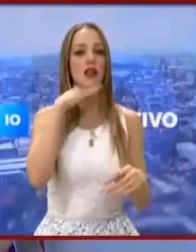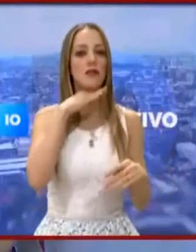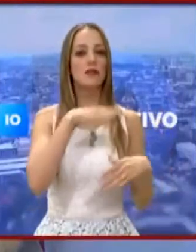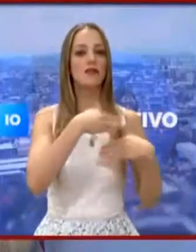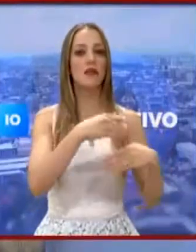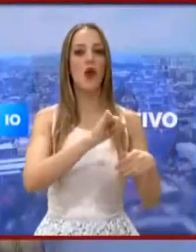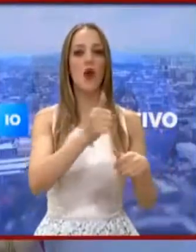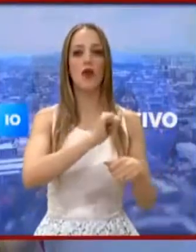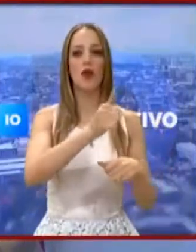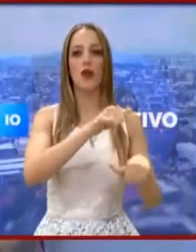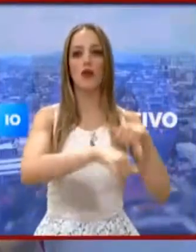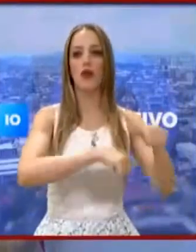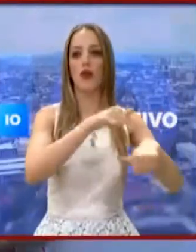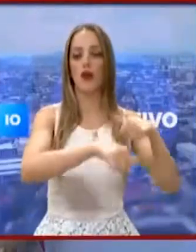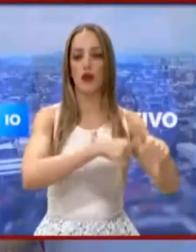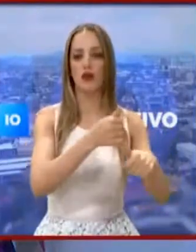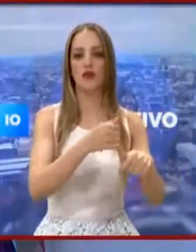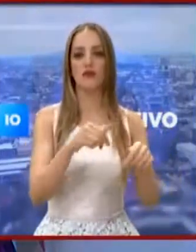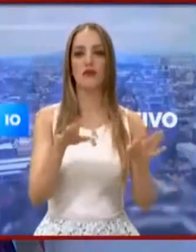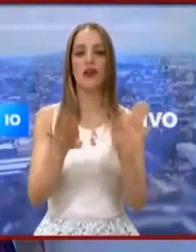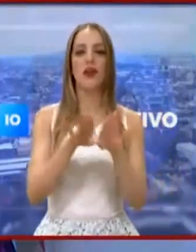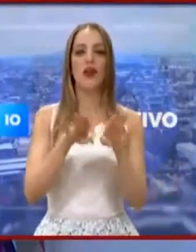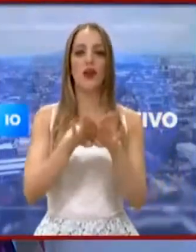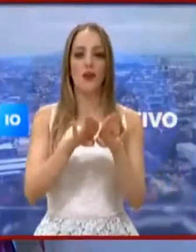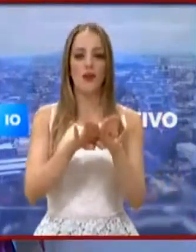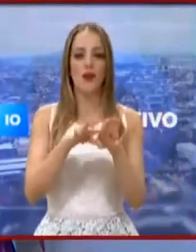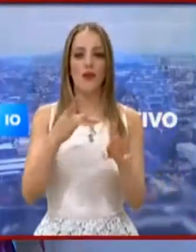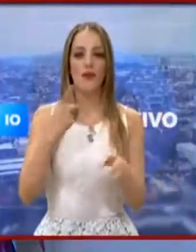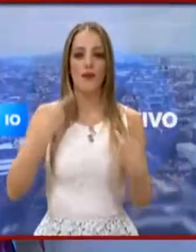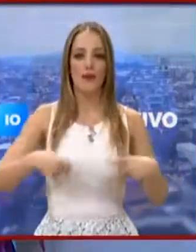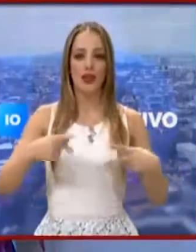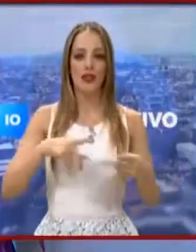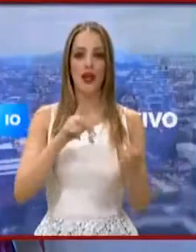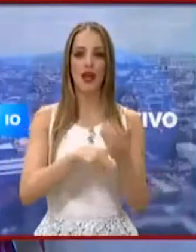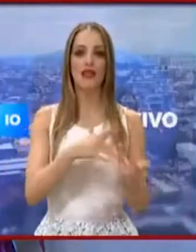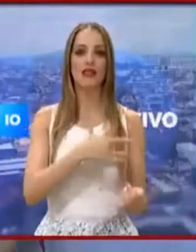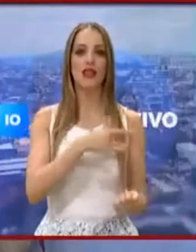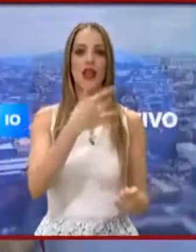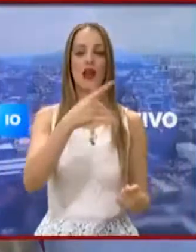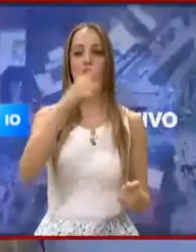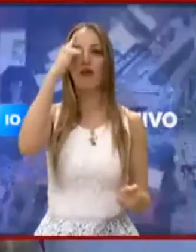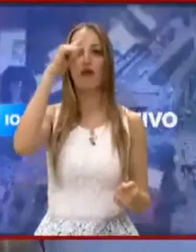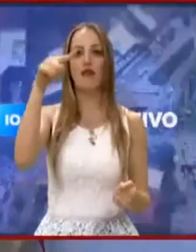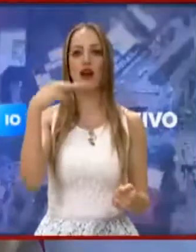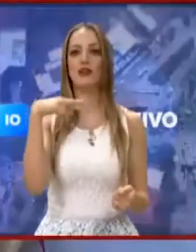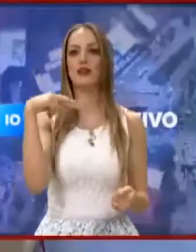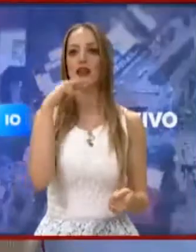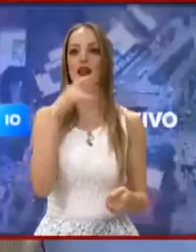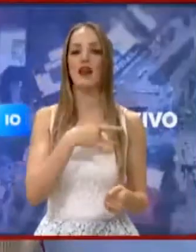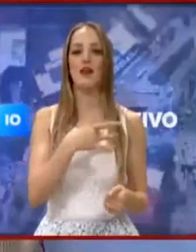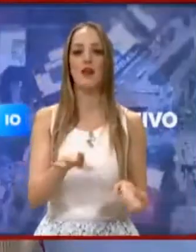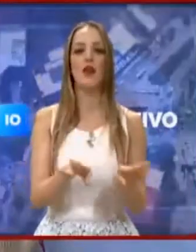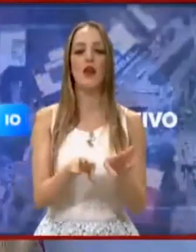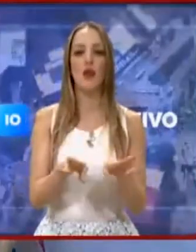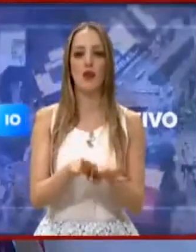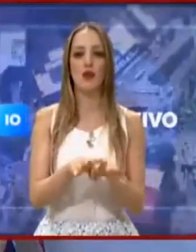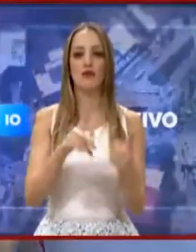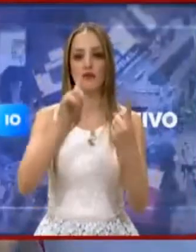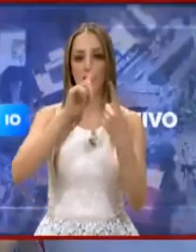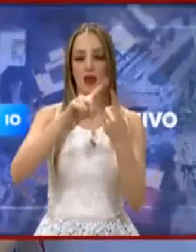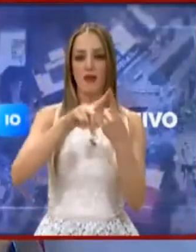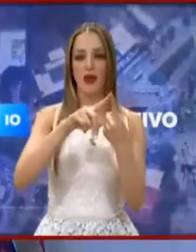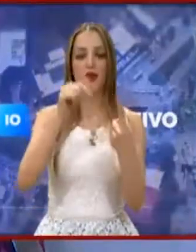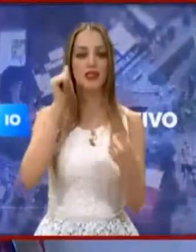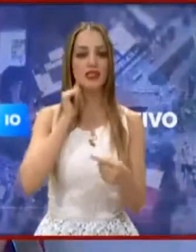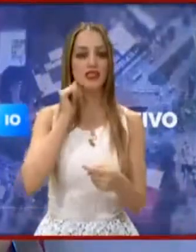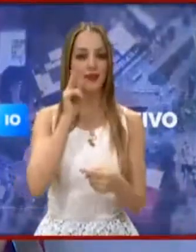las personas que son fácilmente enamoradizos o que rápido se hacen ilusiones? Lo primero es que